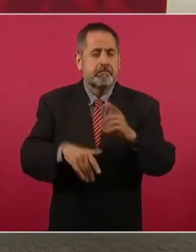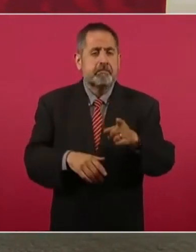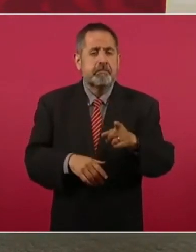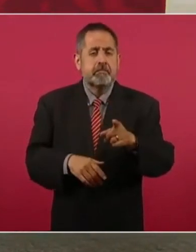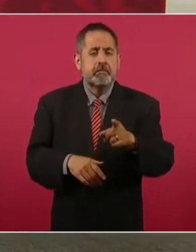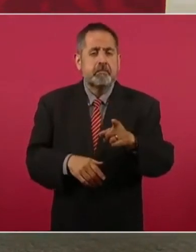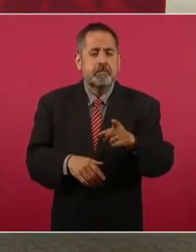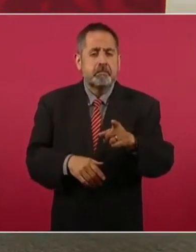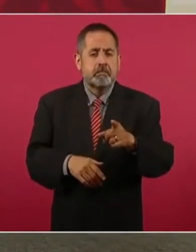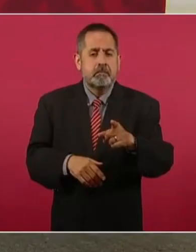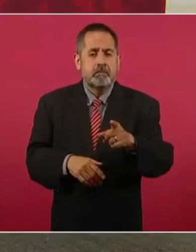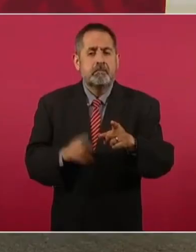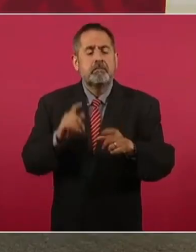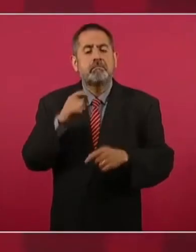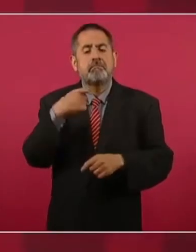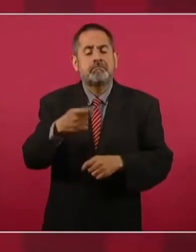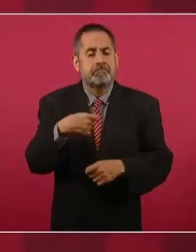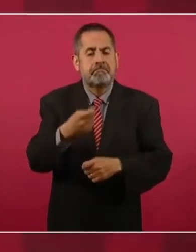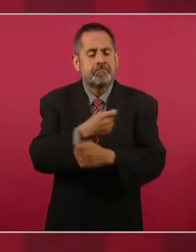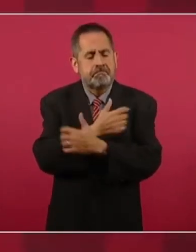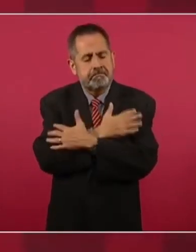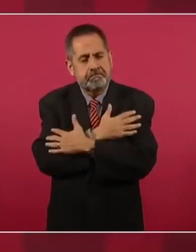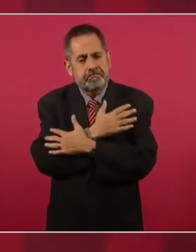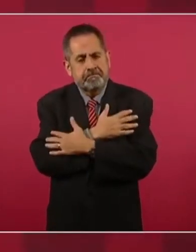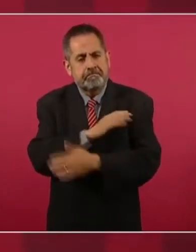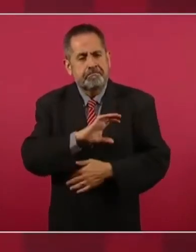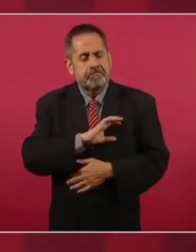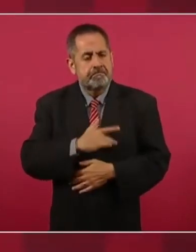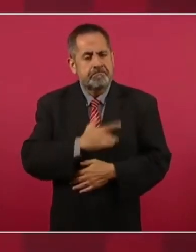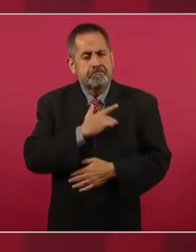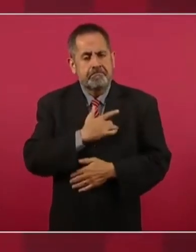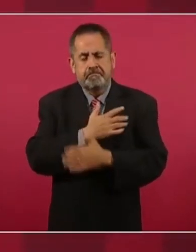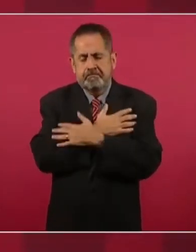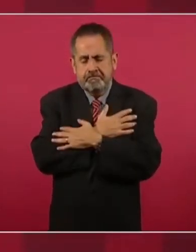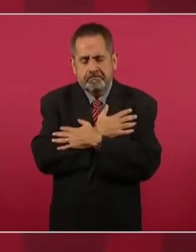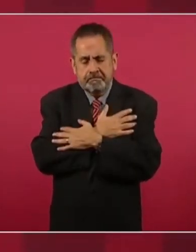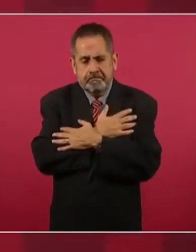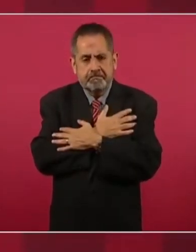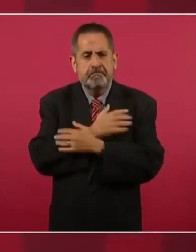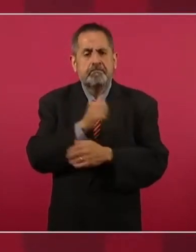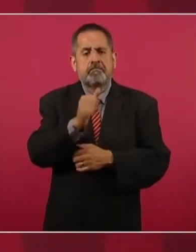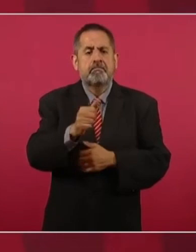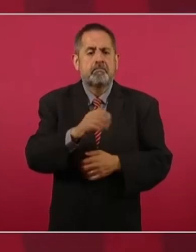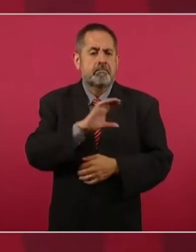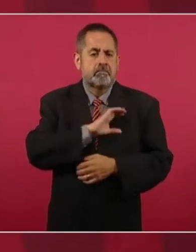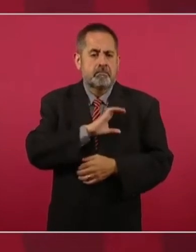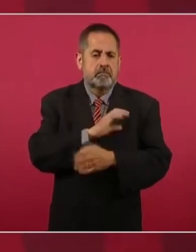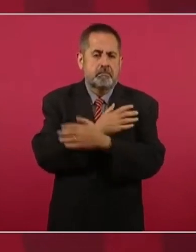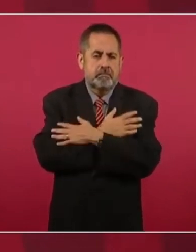de nuevo enviándole nuestro abrazo fraterno, nuestro